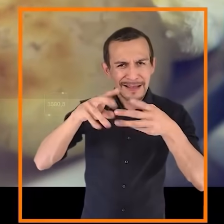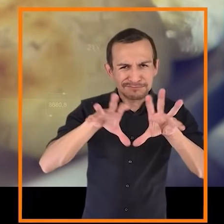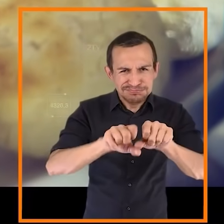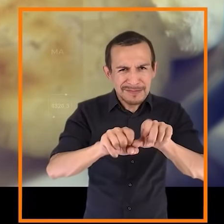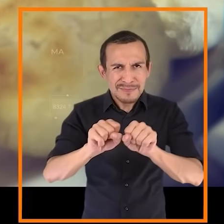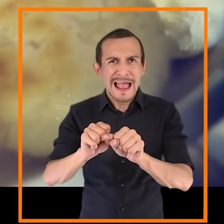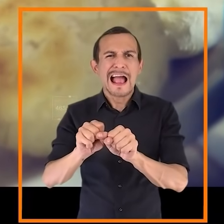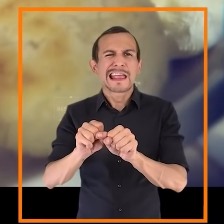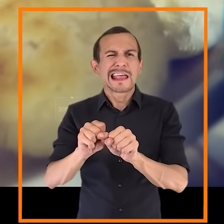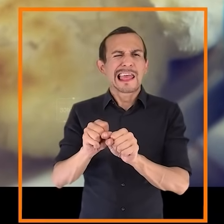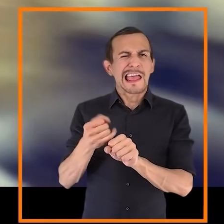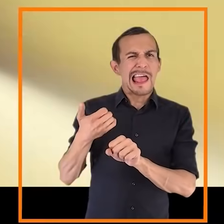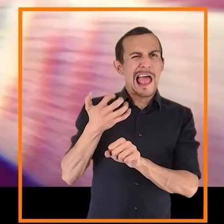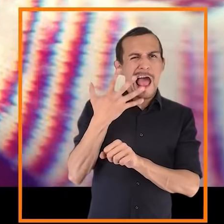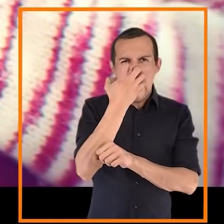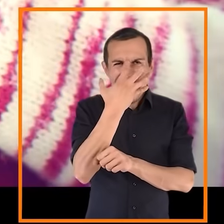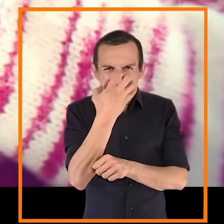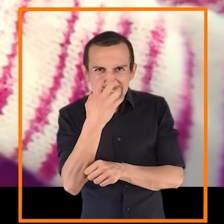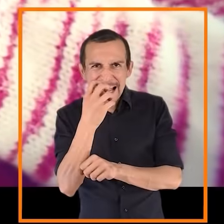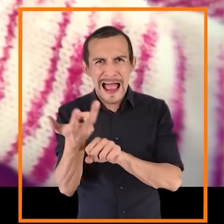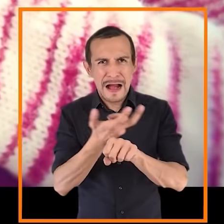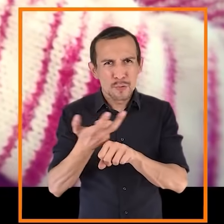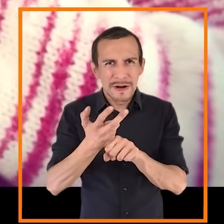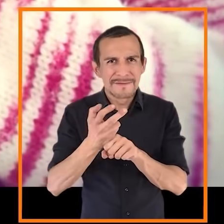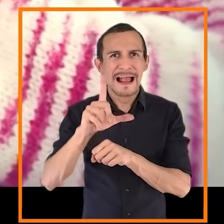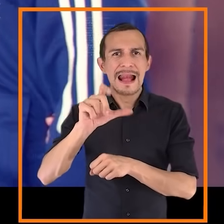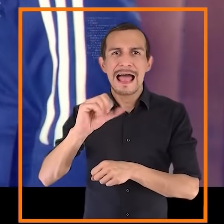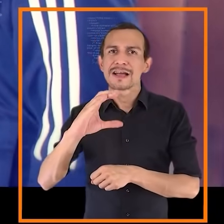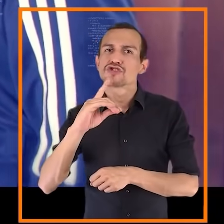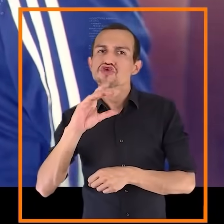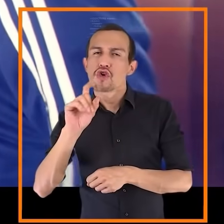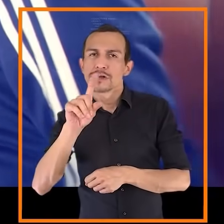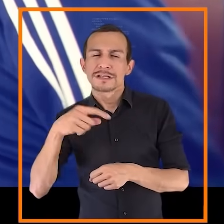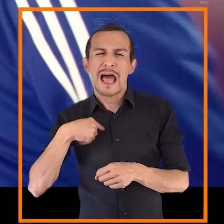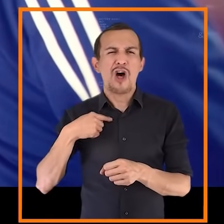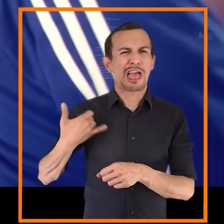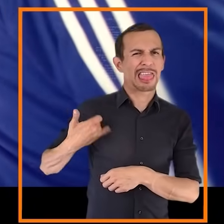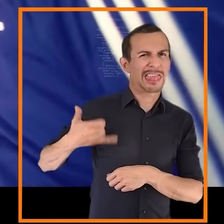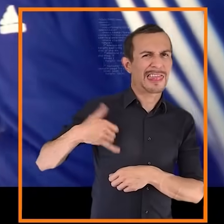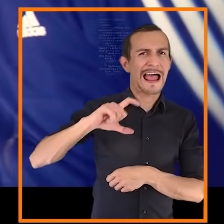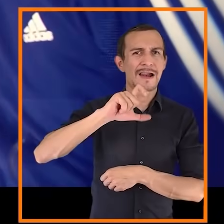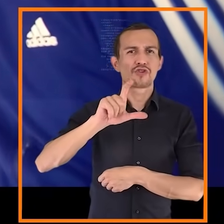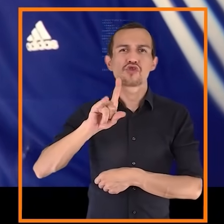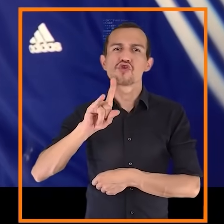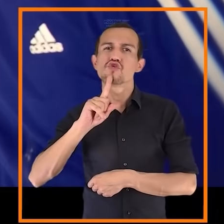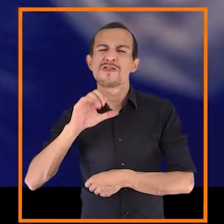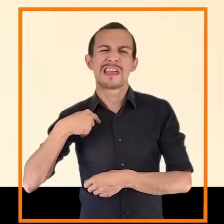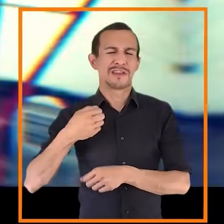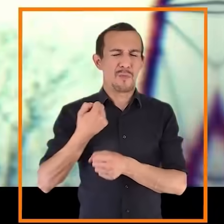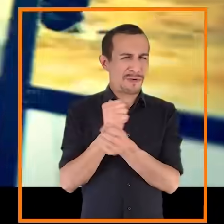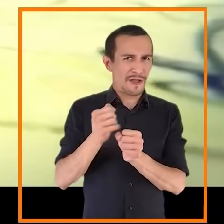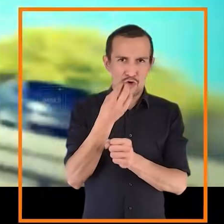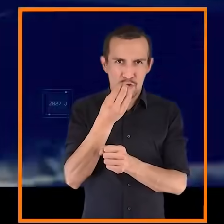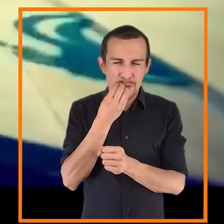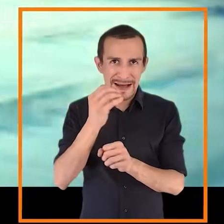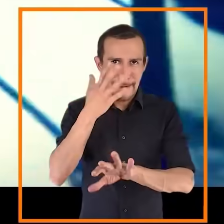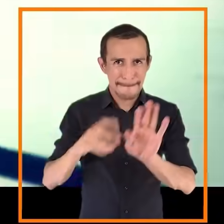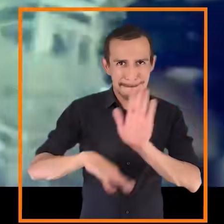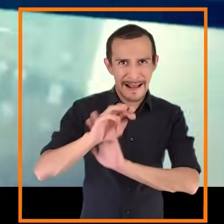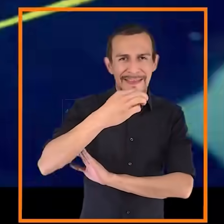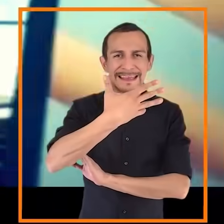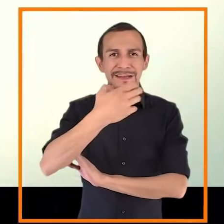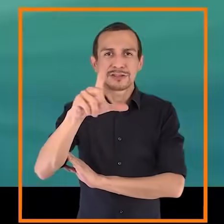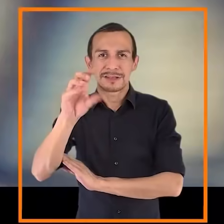para personas alérgicas al huevo, lactosa o que padecen fenilcetonuria o intolerancia al gluten. Entre más de